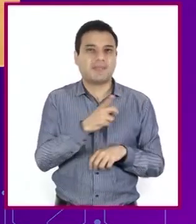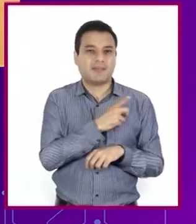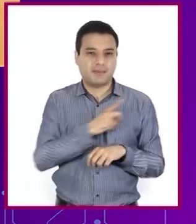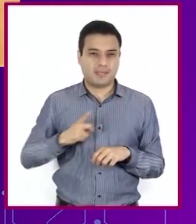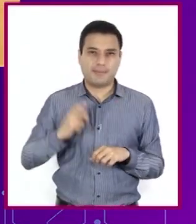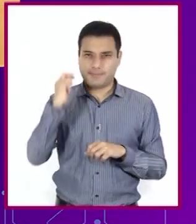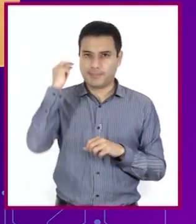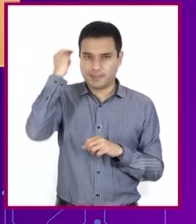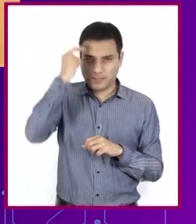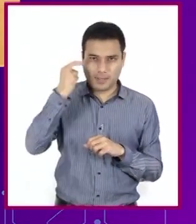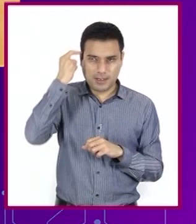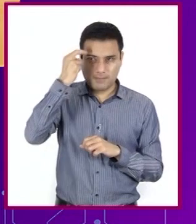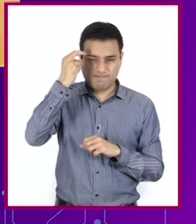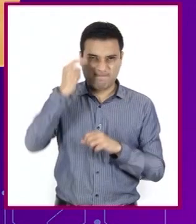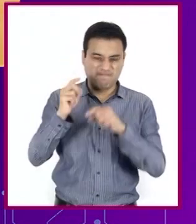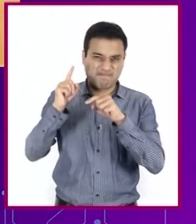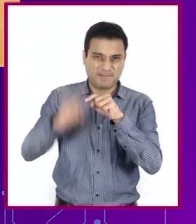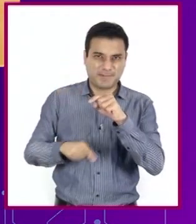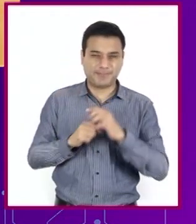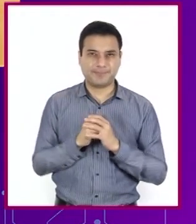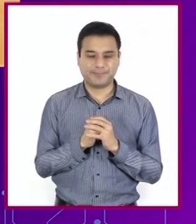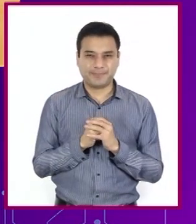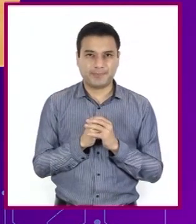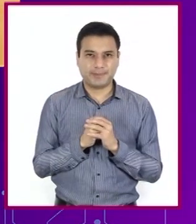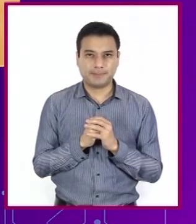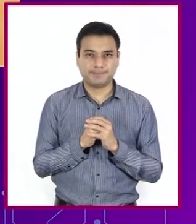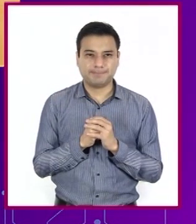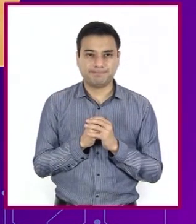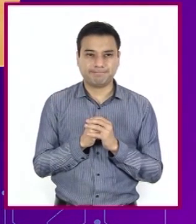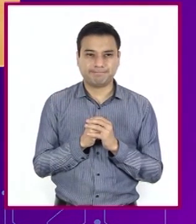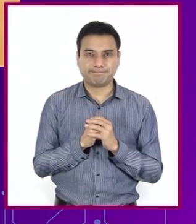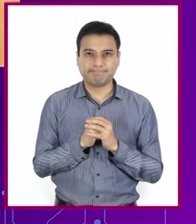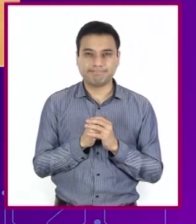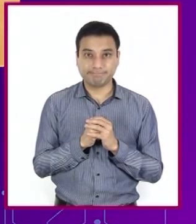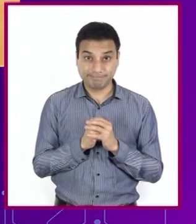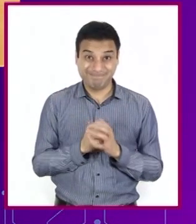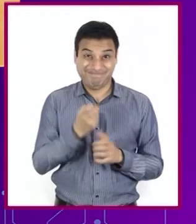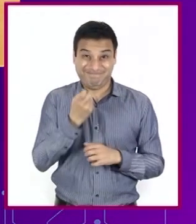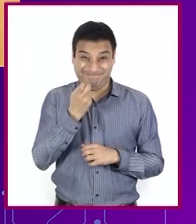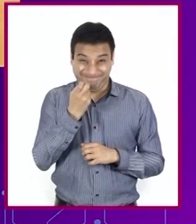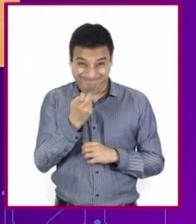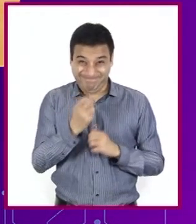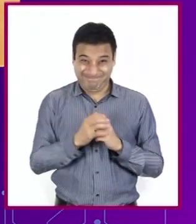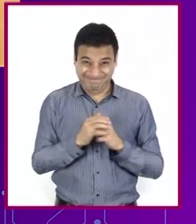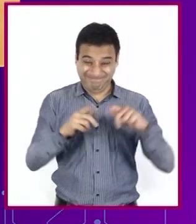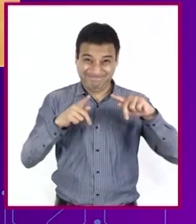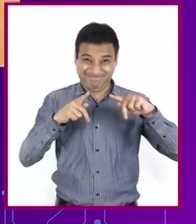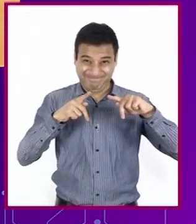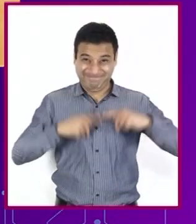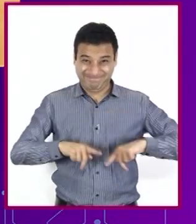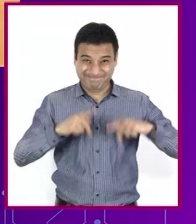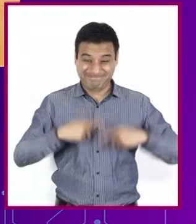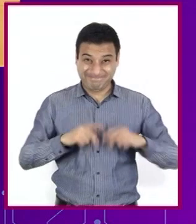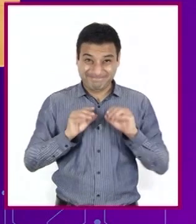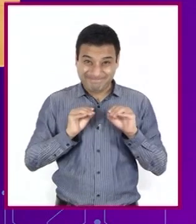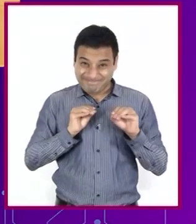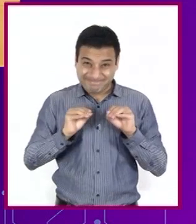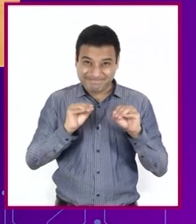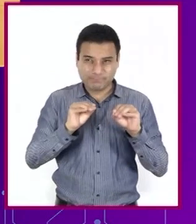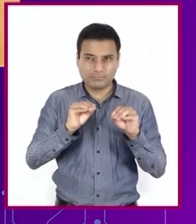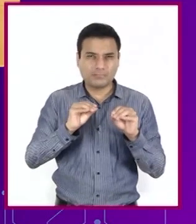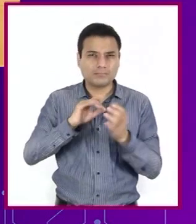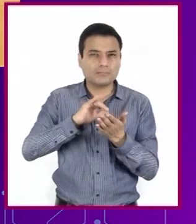regímenes absolutistas. En su origen, estos primeros movimientos nacionalistas surgieron vinculados al